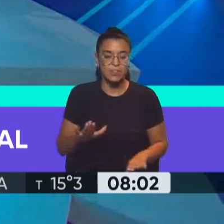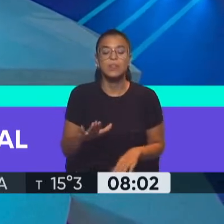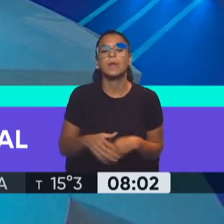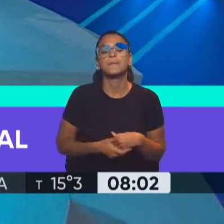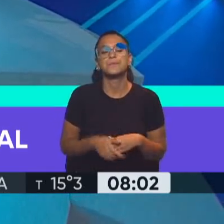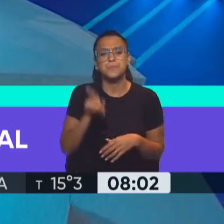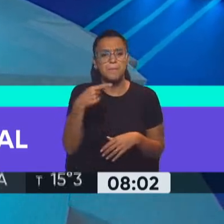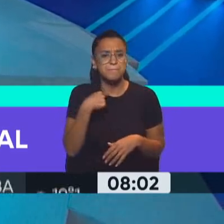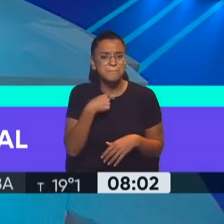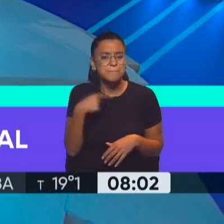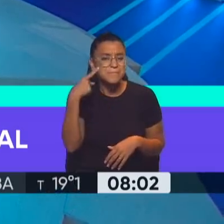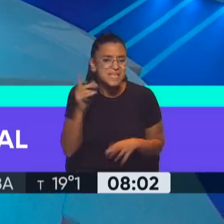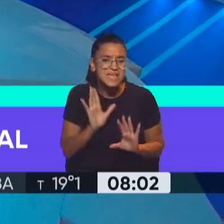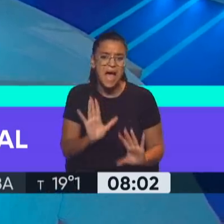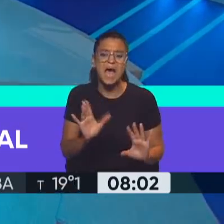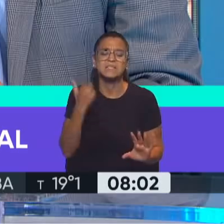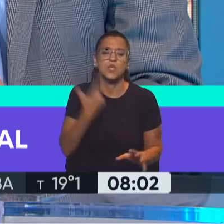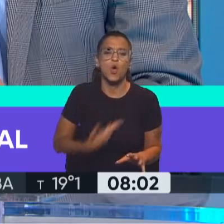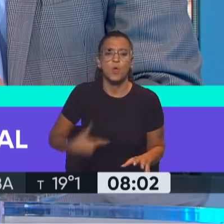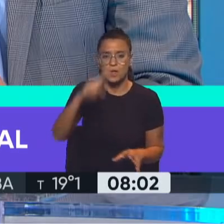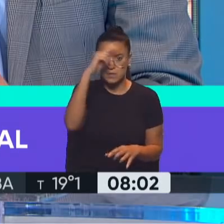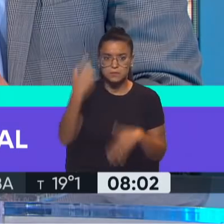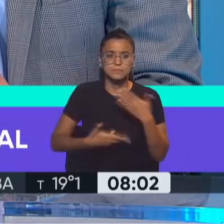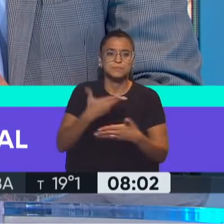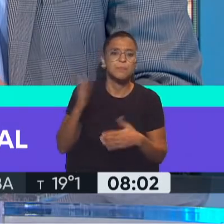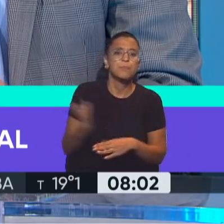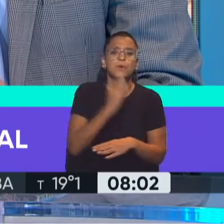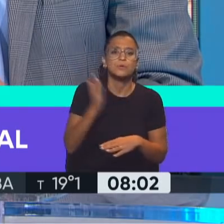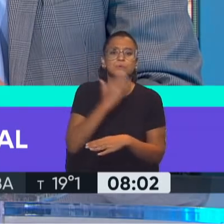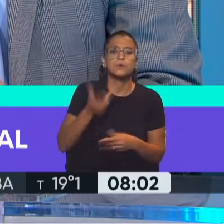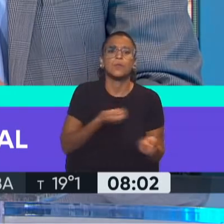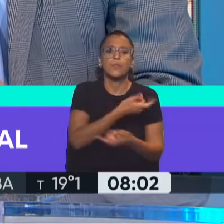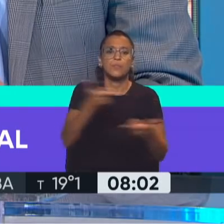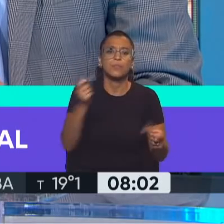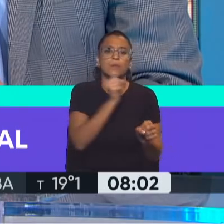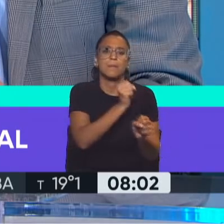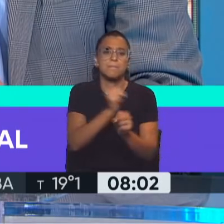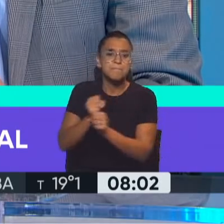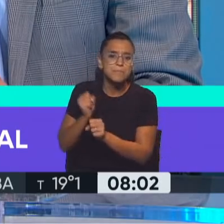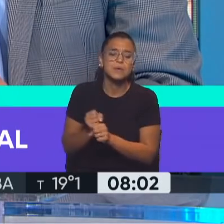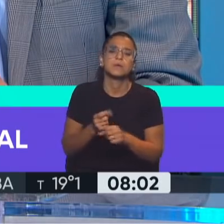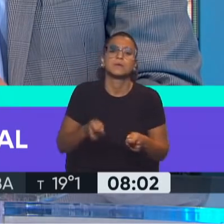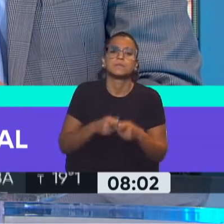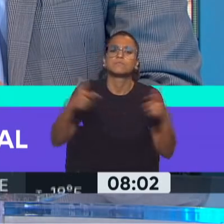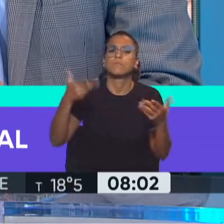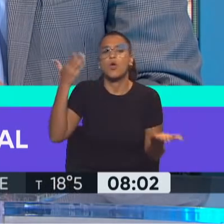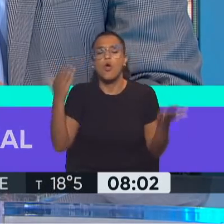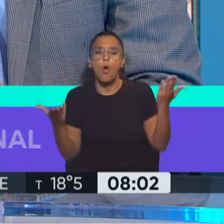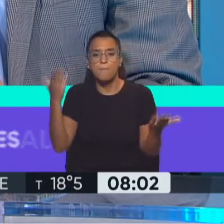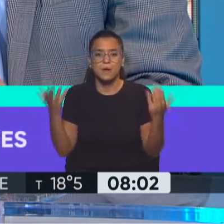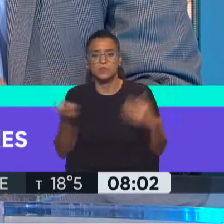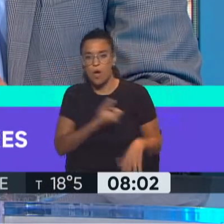que viene planteando el gobierno nacional precisamente el camino de la producción de la generación de empleo del crecimiento en contraste con el